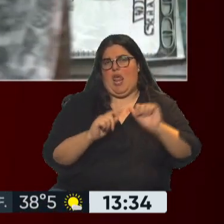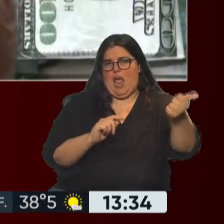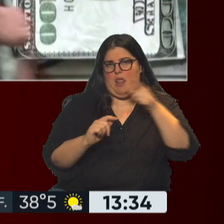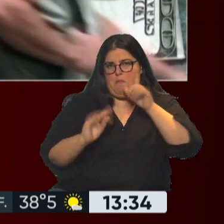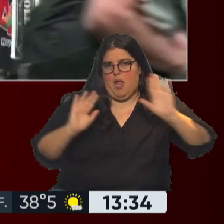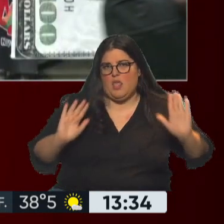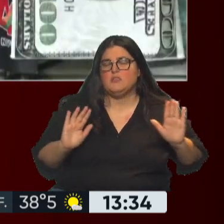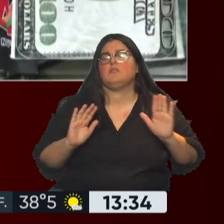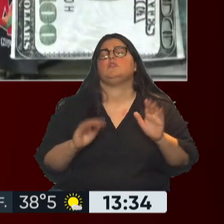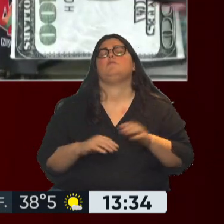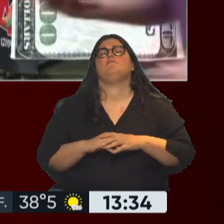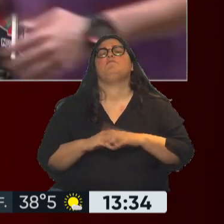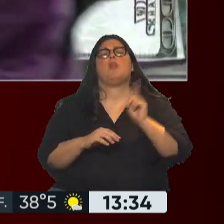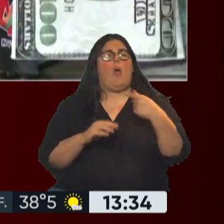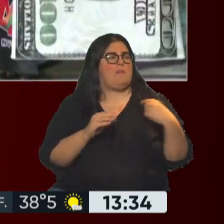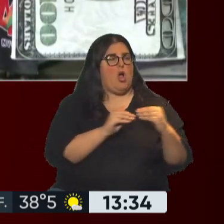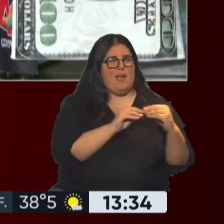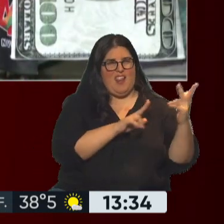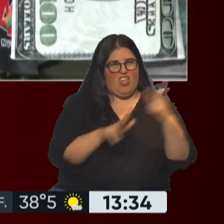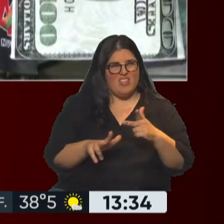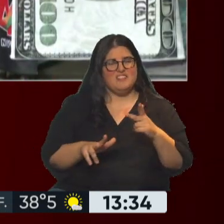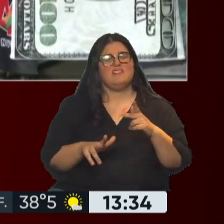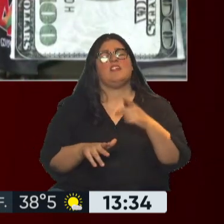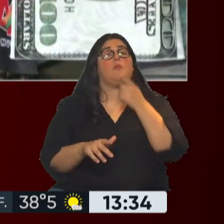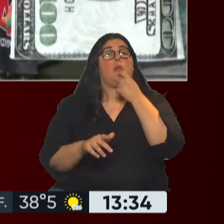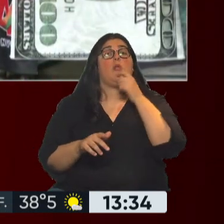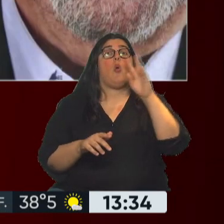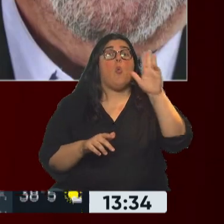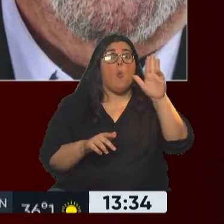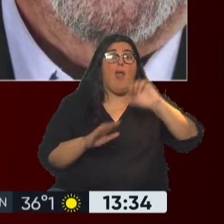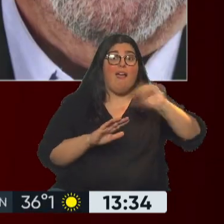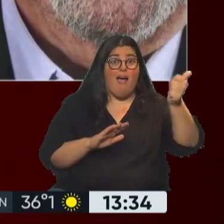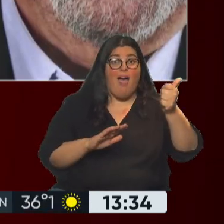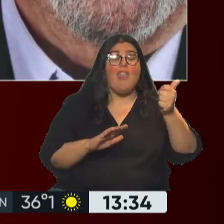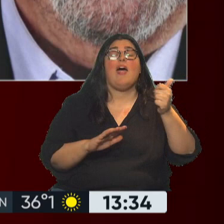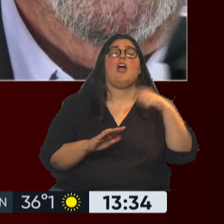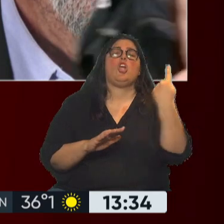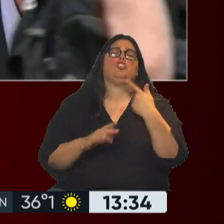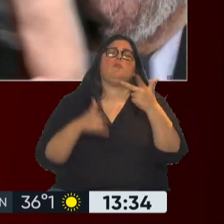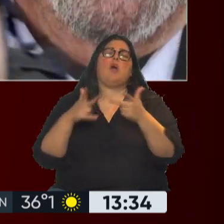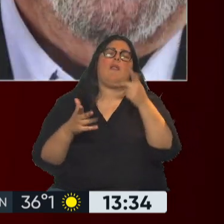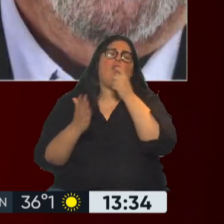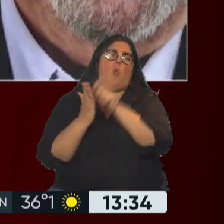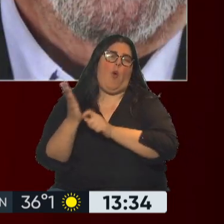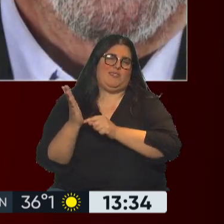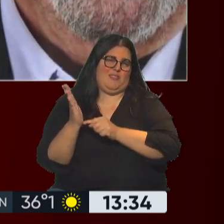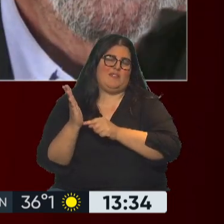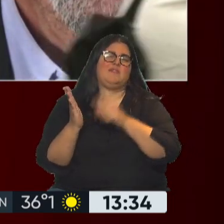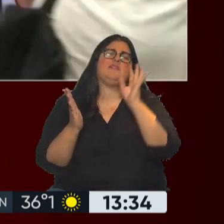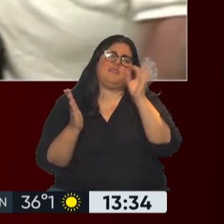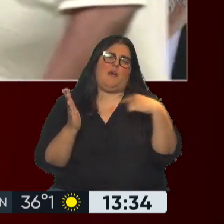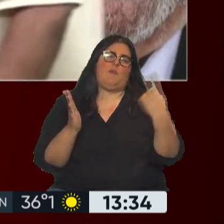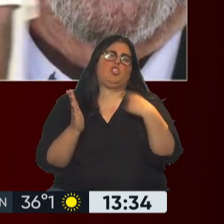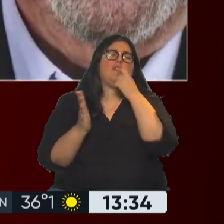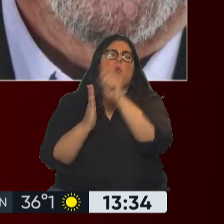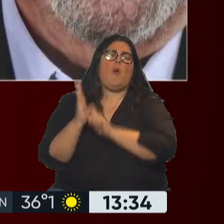embargo, un poco como decía Alejandra, creo que en el caso de que esto suceda, estamos hablando de encuestas, sabemos que las encuestas también han cometido